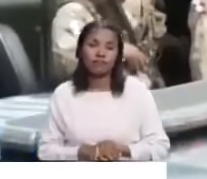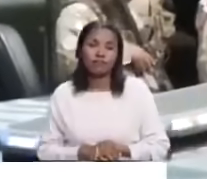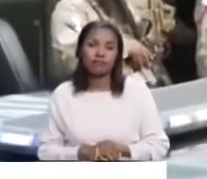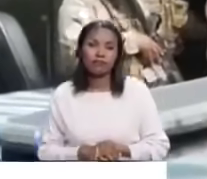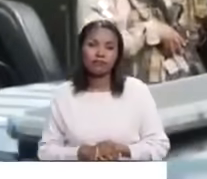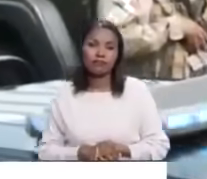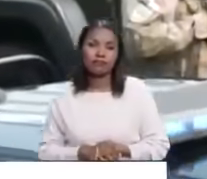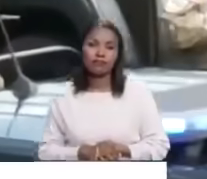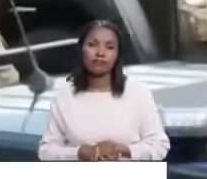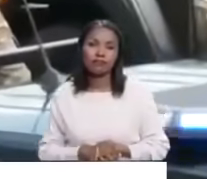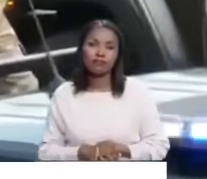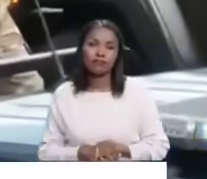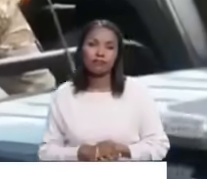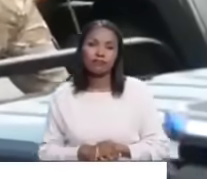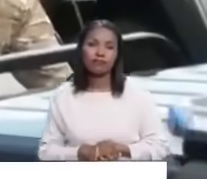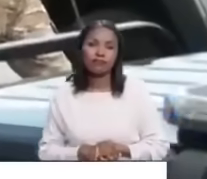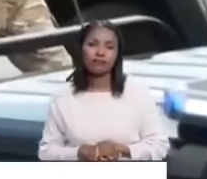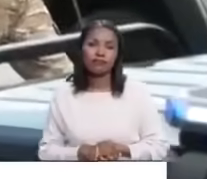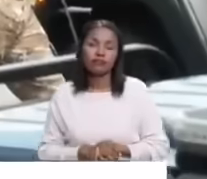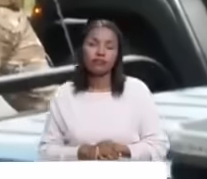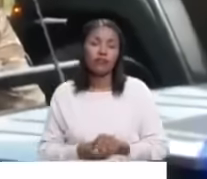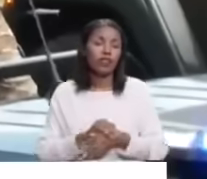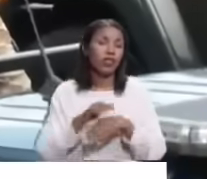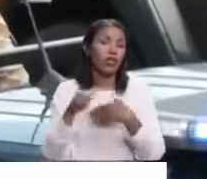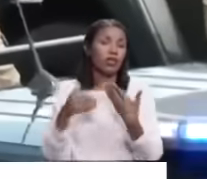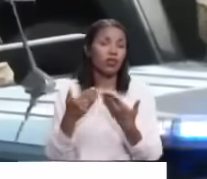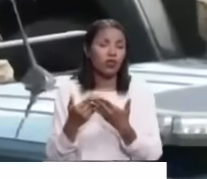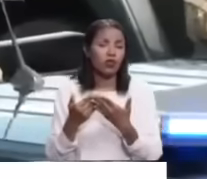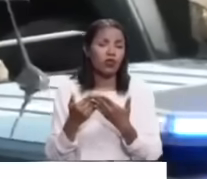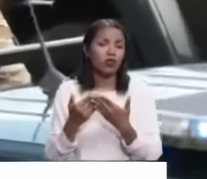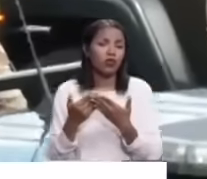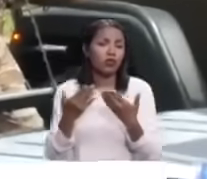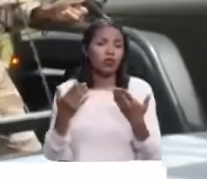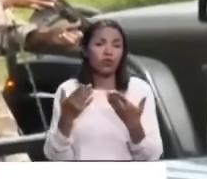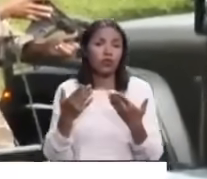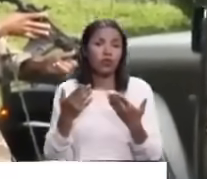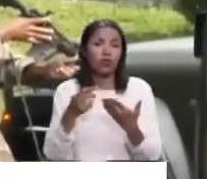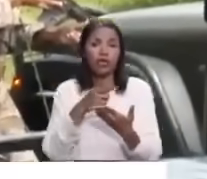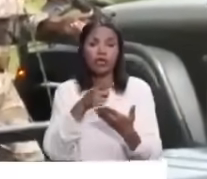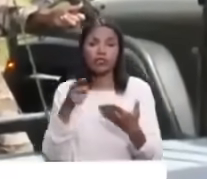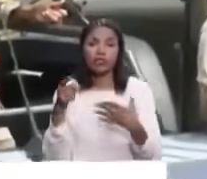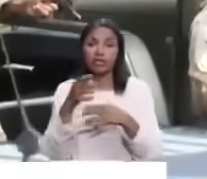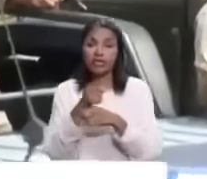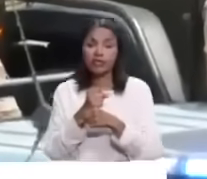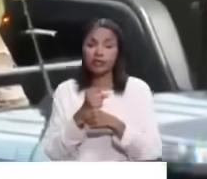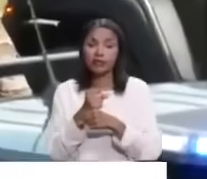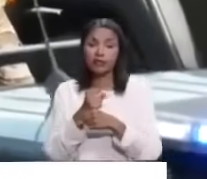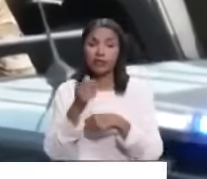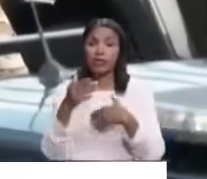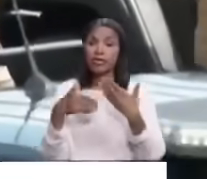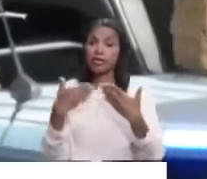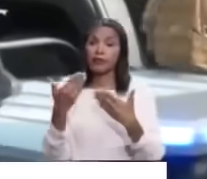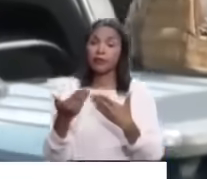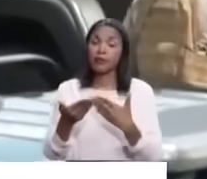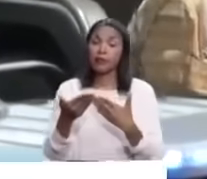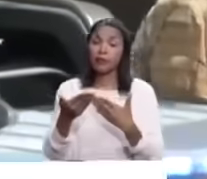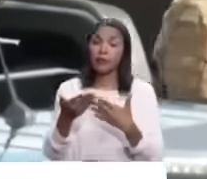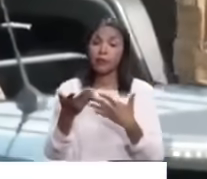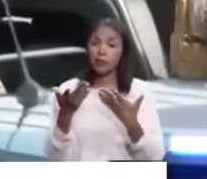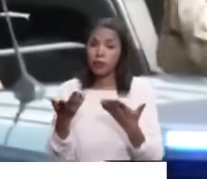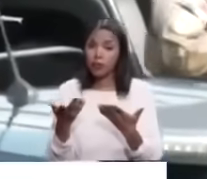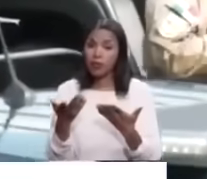de maniobra o protocolo para evitar que al momento de la judicialización también pueda haberse